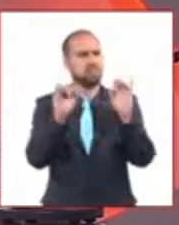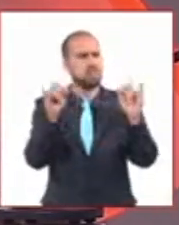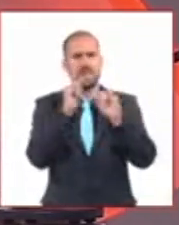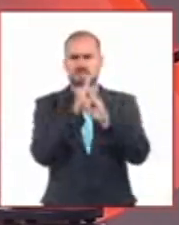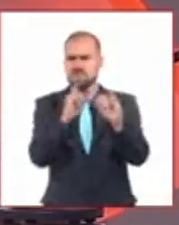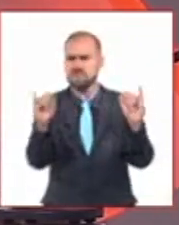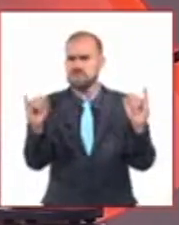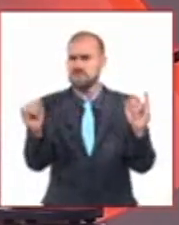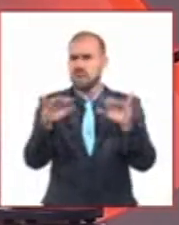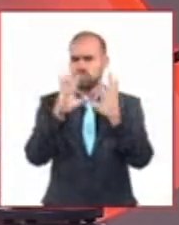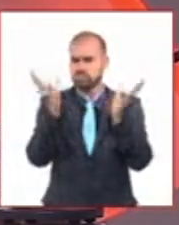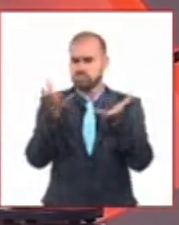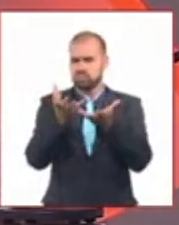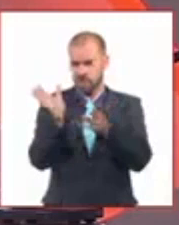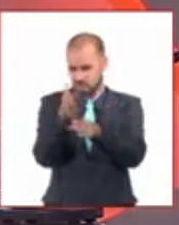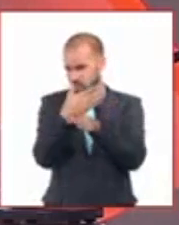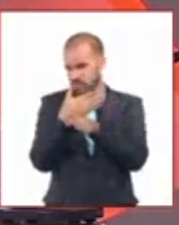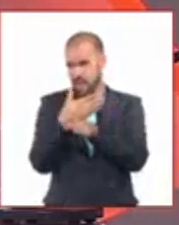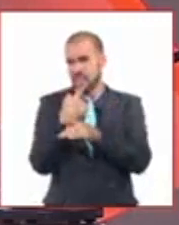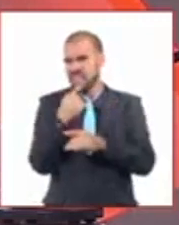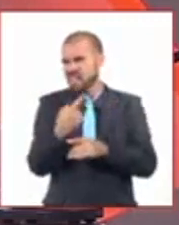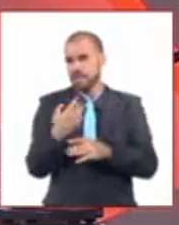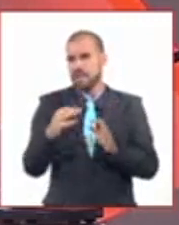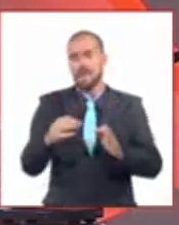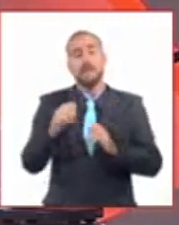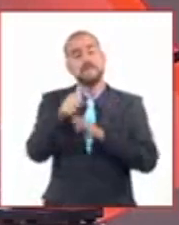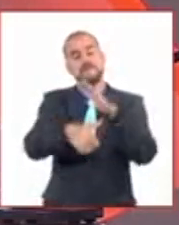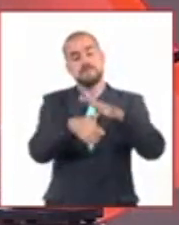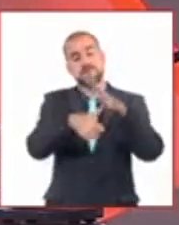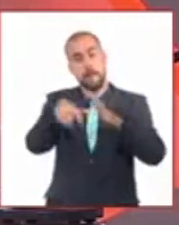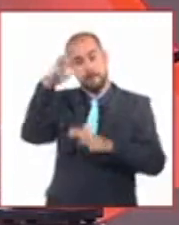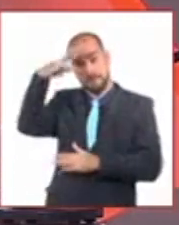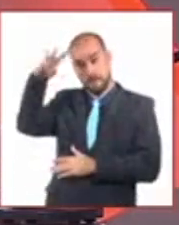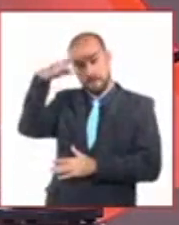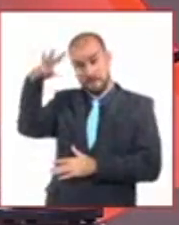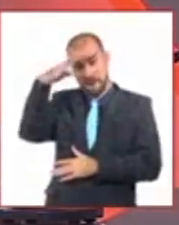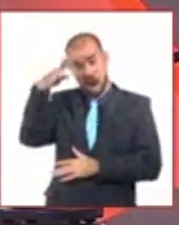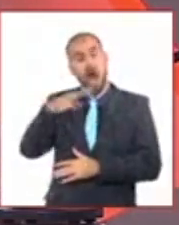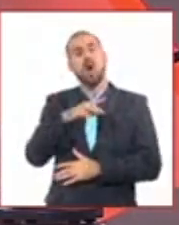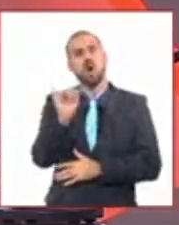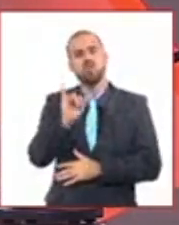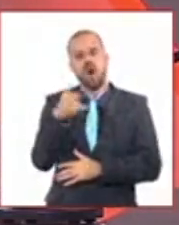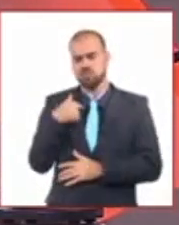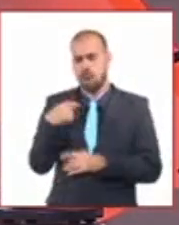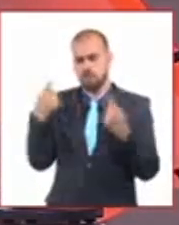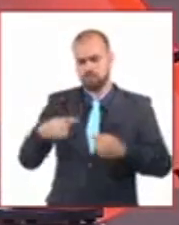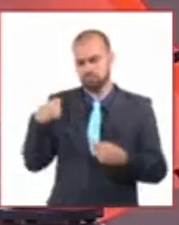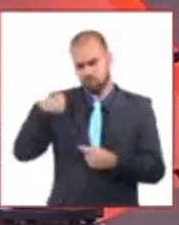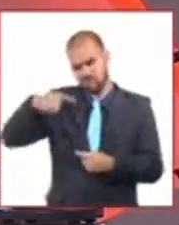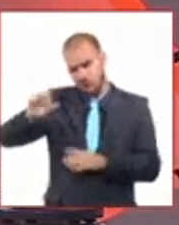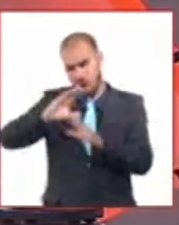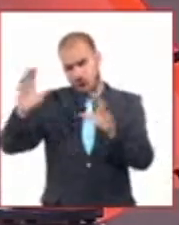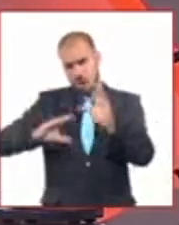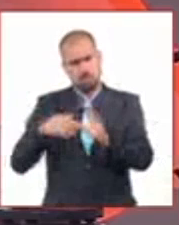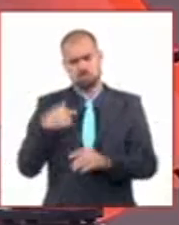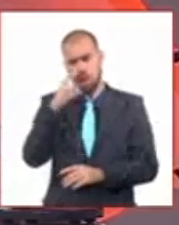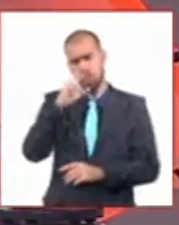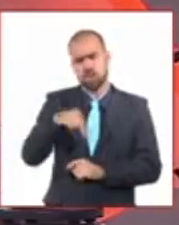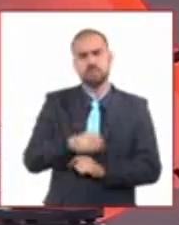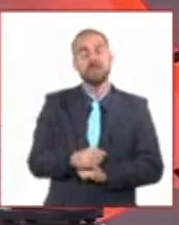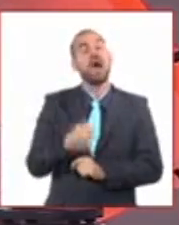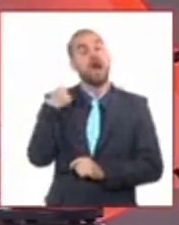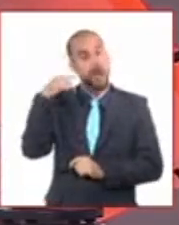postura del presidente de méxico andrés manuel lópez obrador quiero recordar lo que decía ayer en sus mañaneras esas